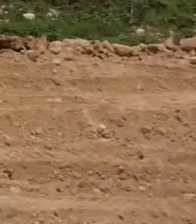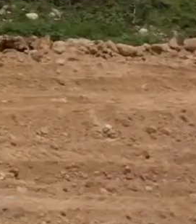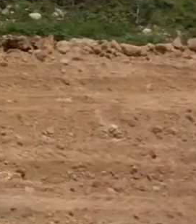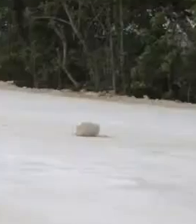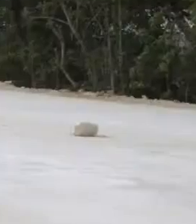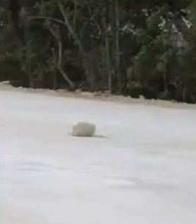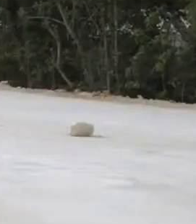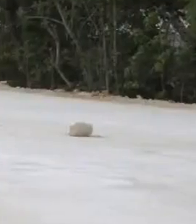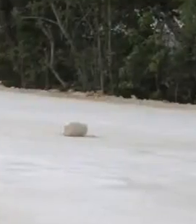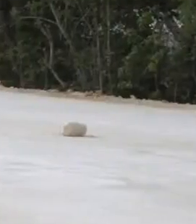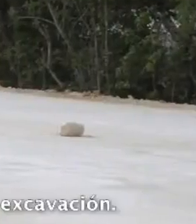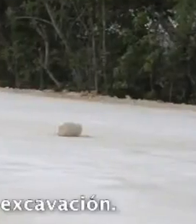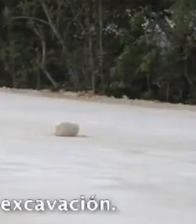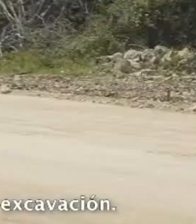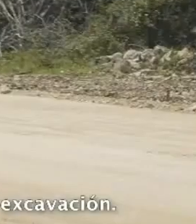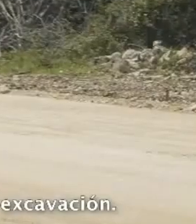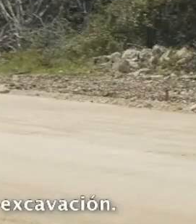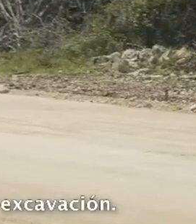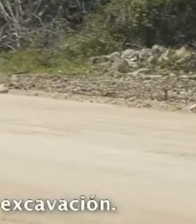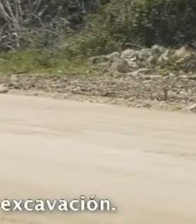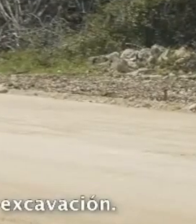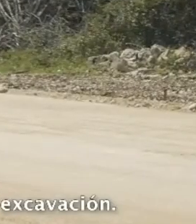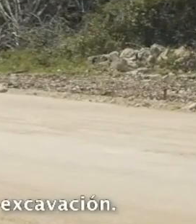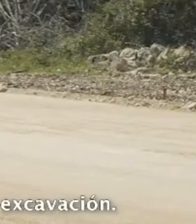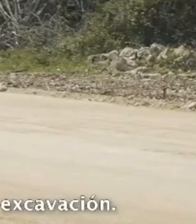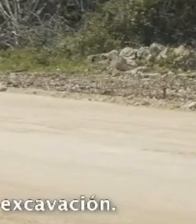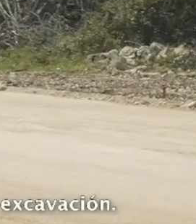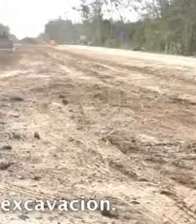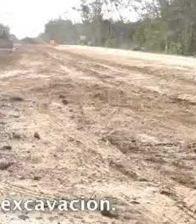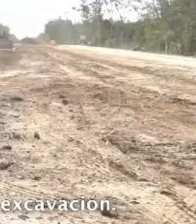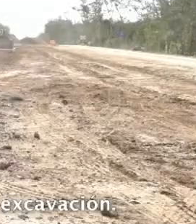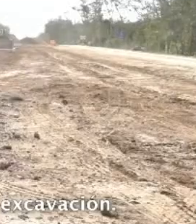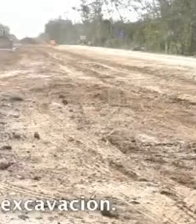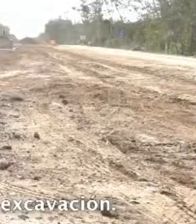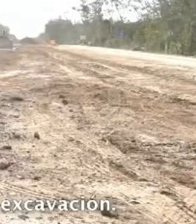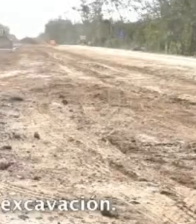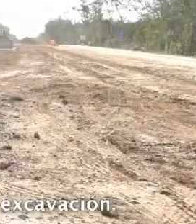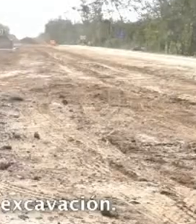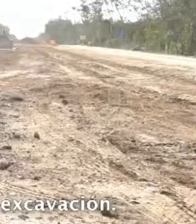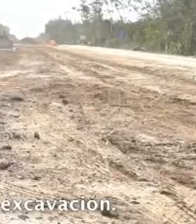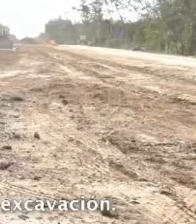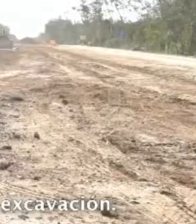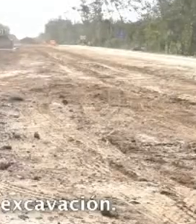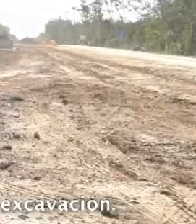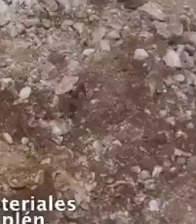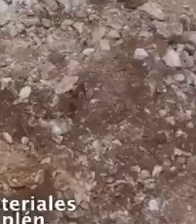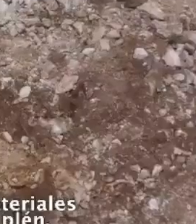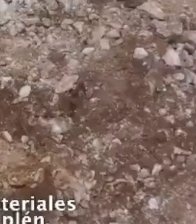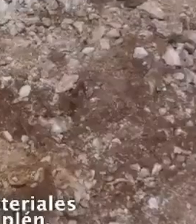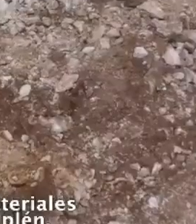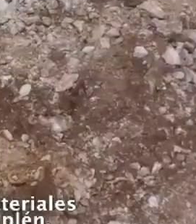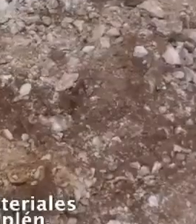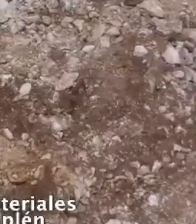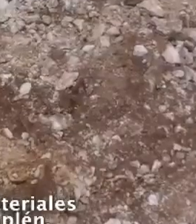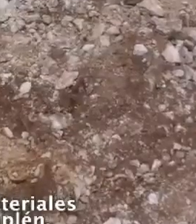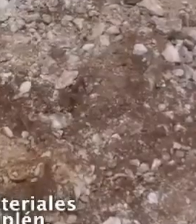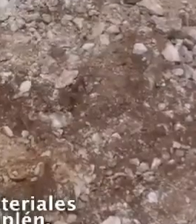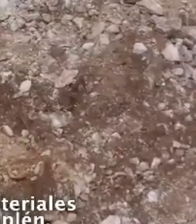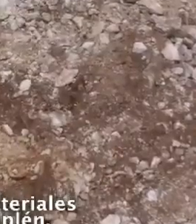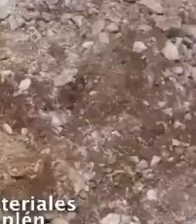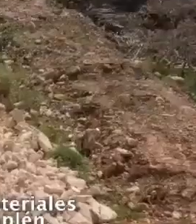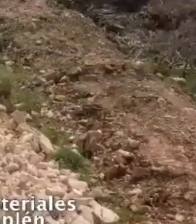el tendido, la compactación y homogeneización de terraplén, junto con actividades de excavación. En el tramo 3,